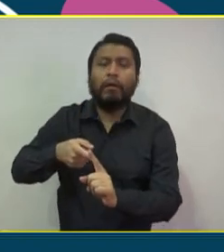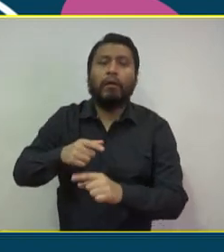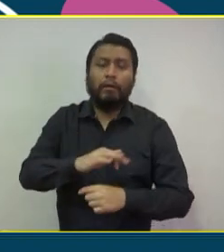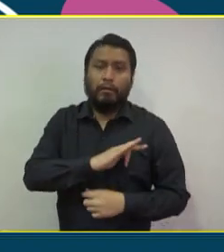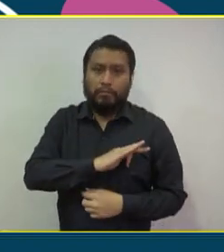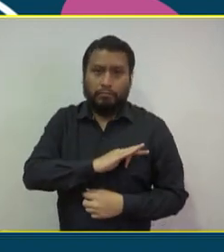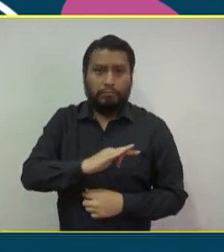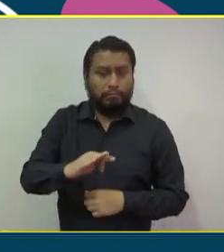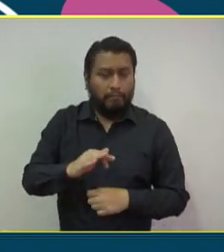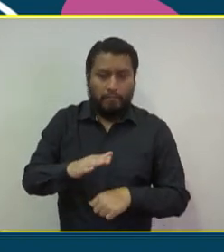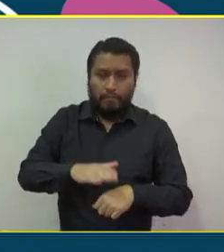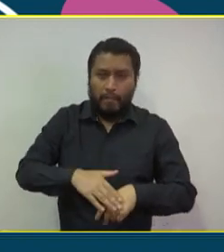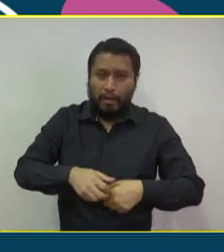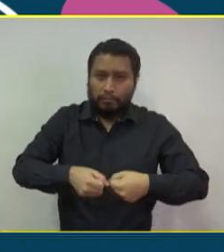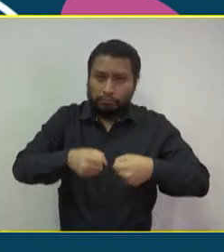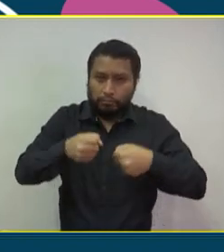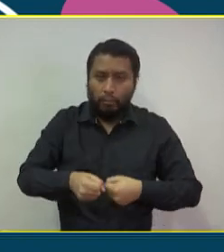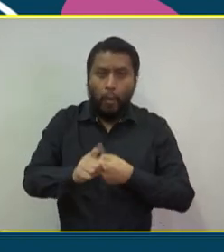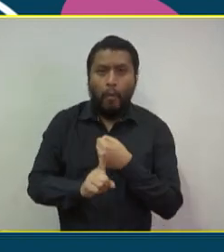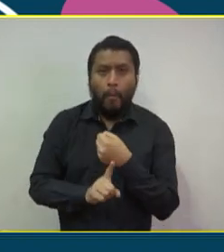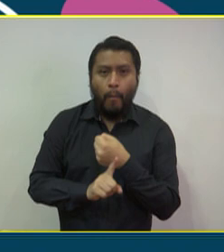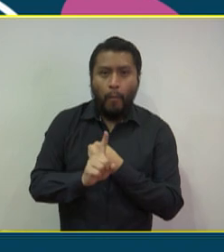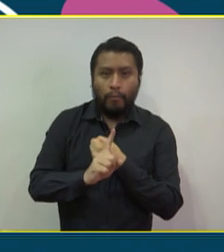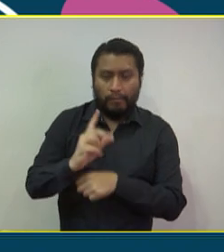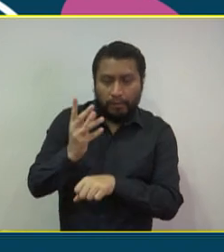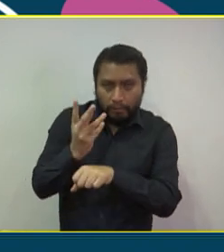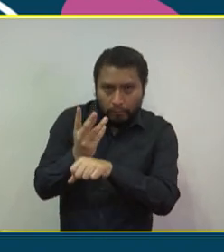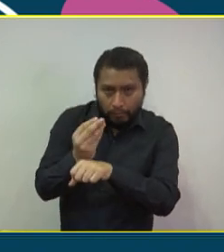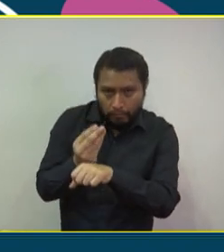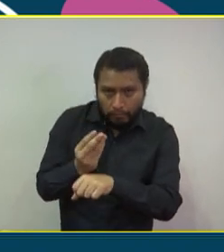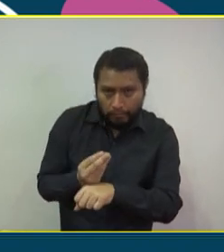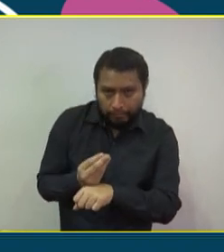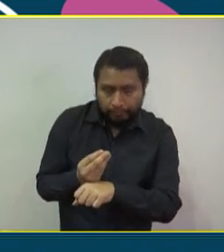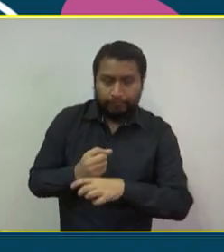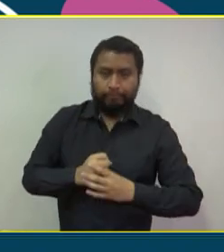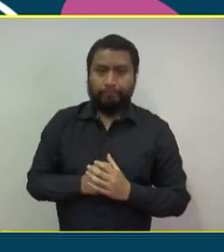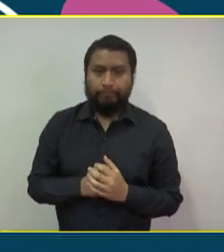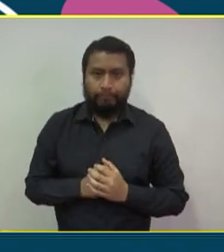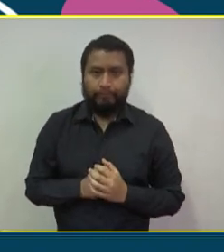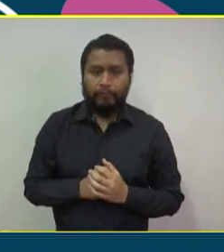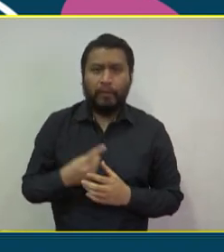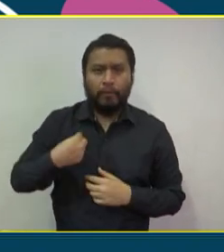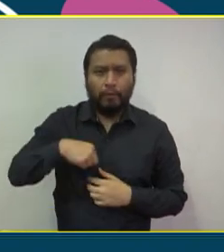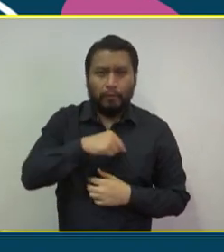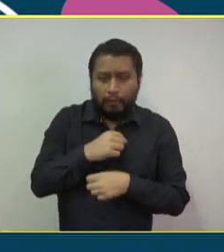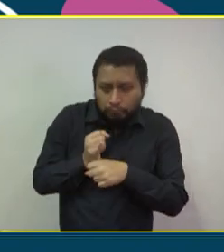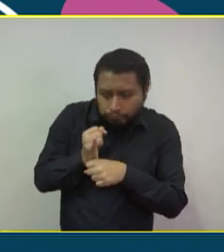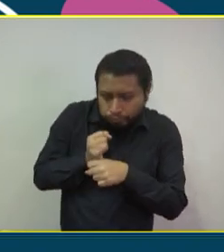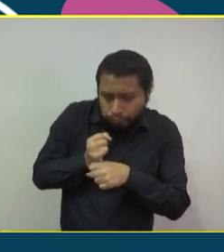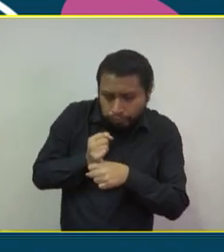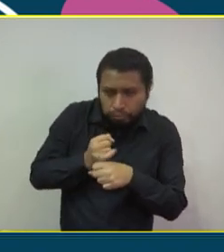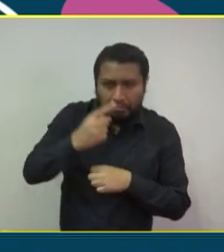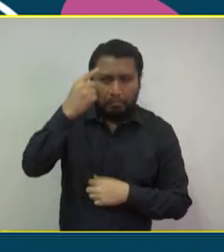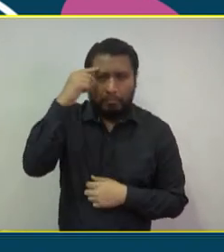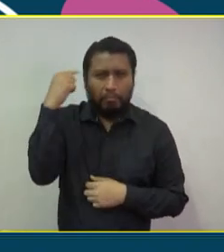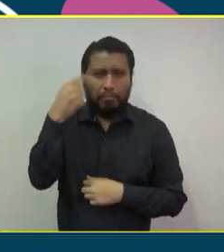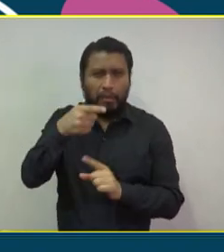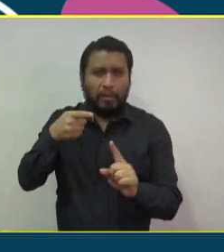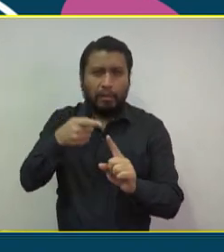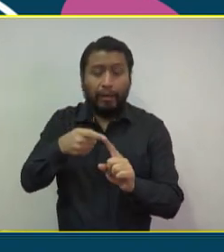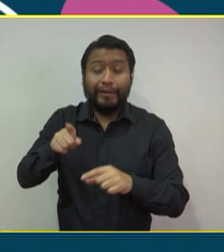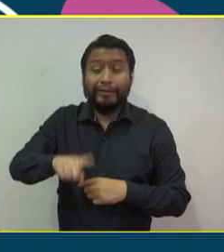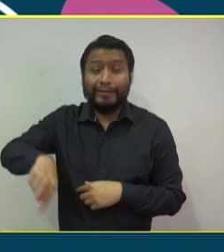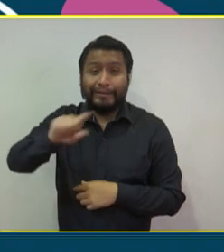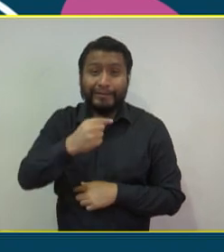manera certera el problema con el que íbamos a trabajar. Nuestro objeto de estudio es promover el interés en niños